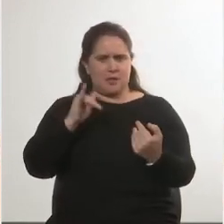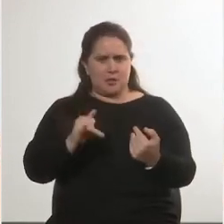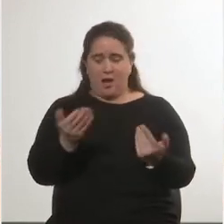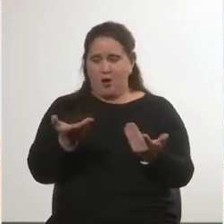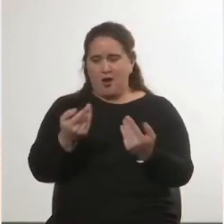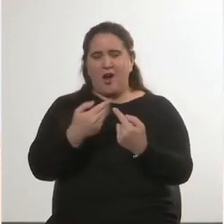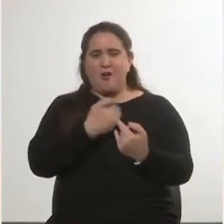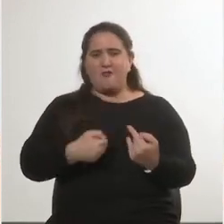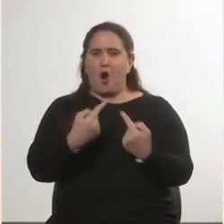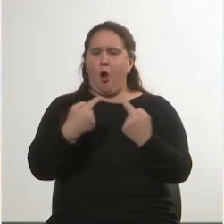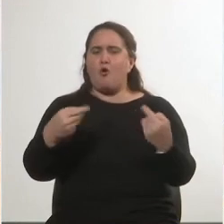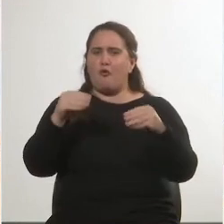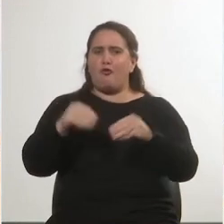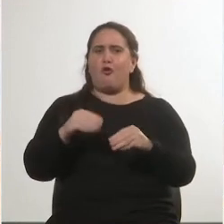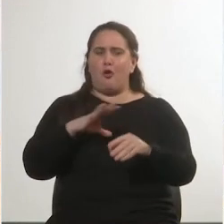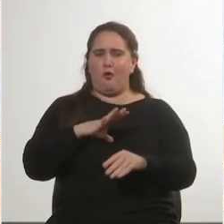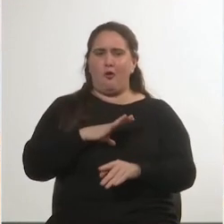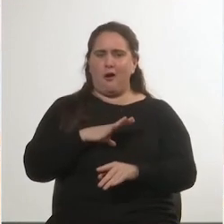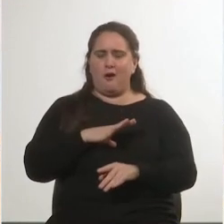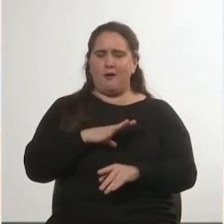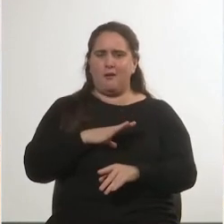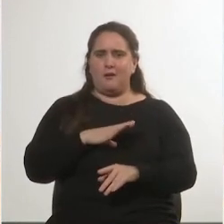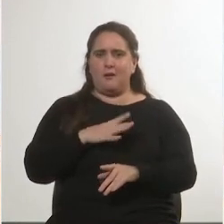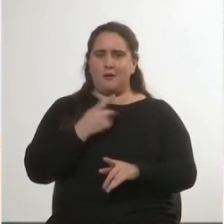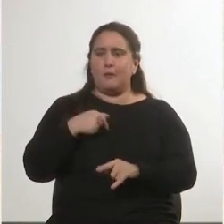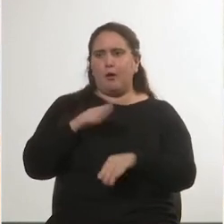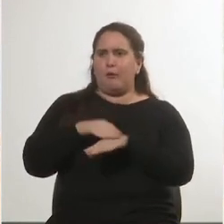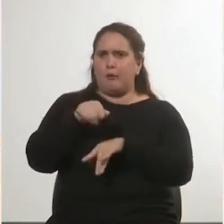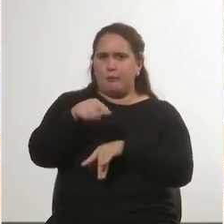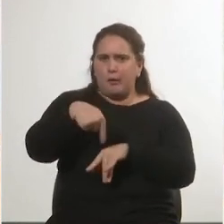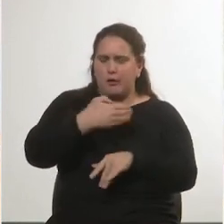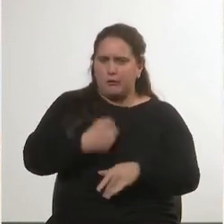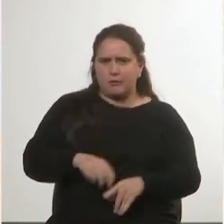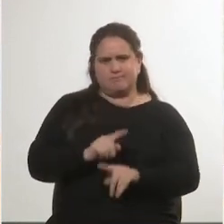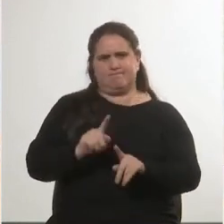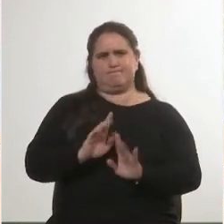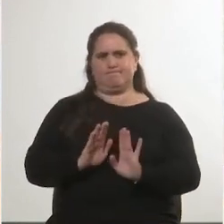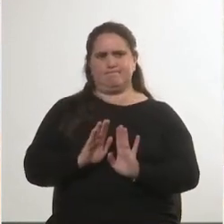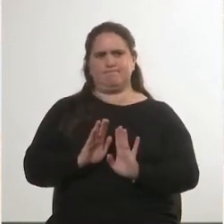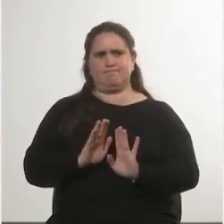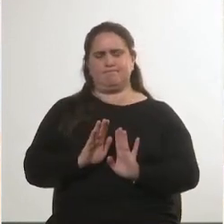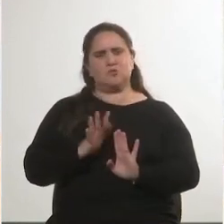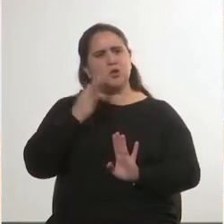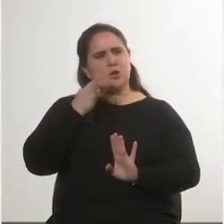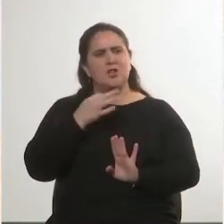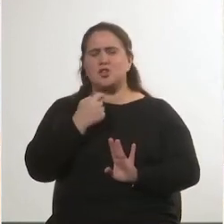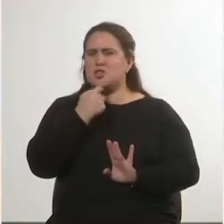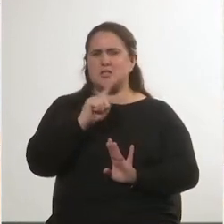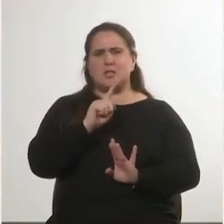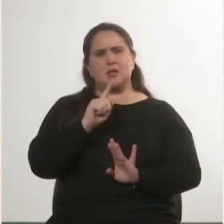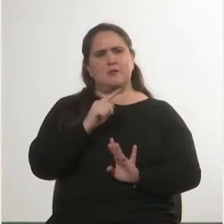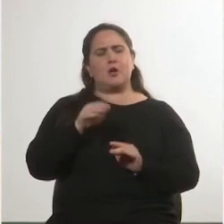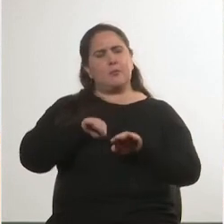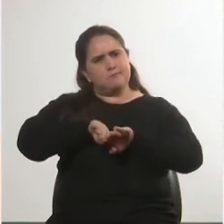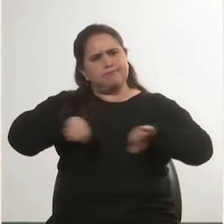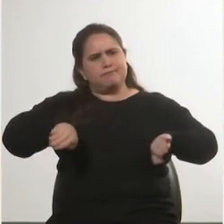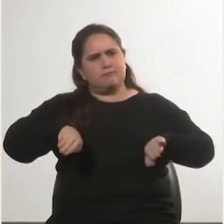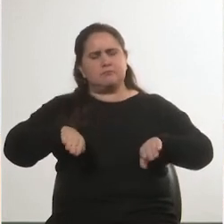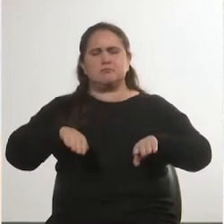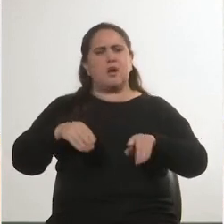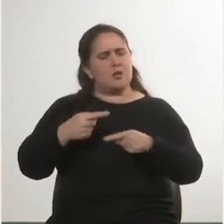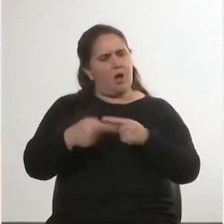que tiene este gobierno. Yo creo que ahí que no es bueno que se siga alimentando esa división